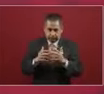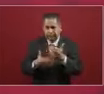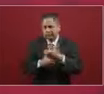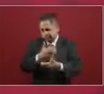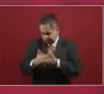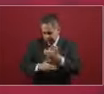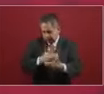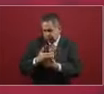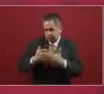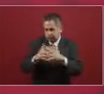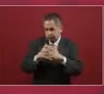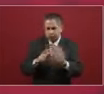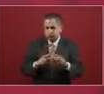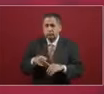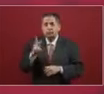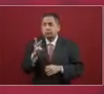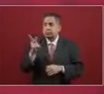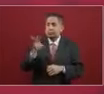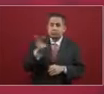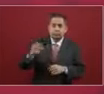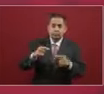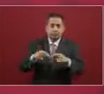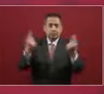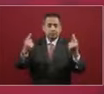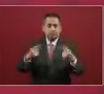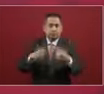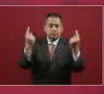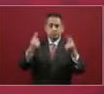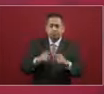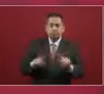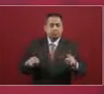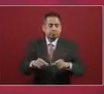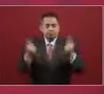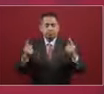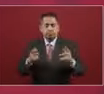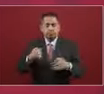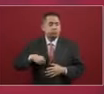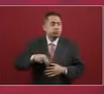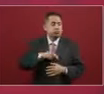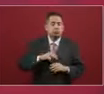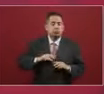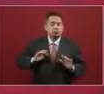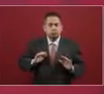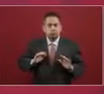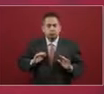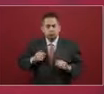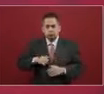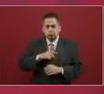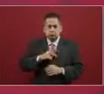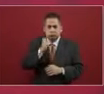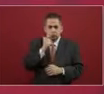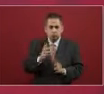sí existen discrepancias y nosotros no queremos